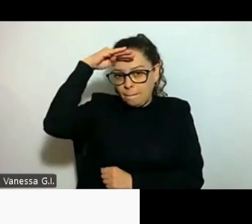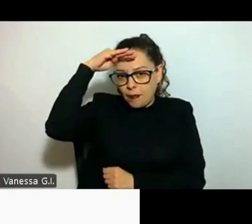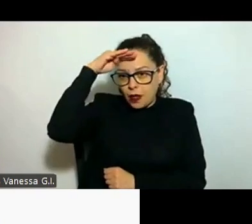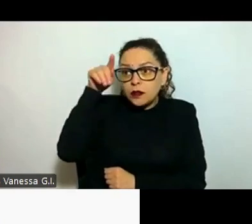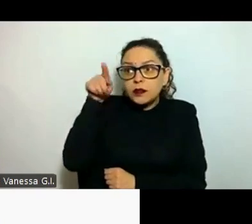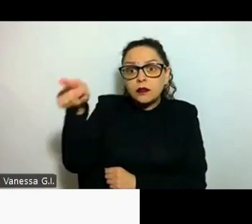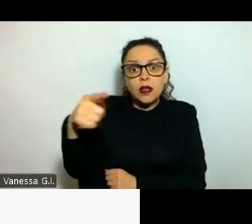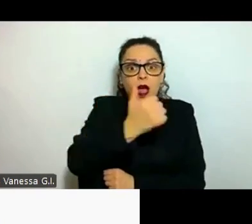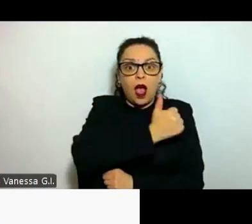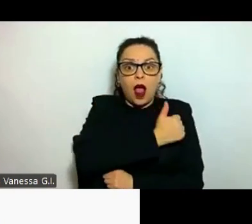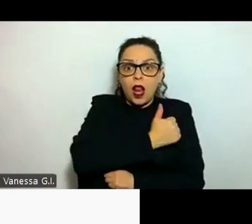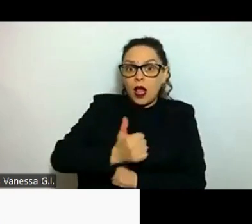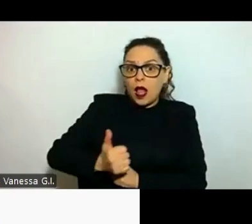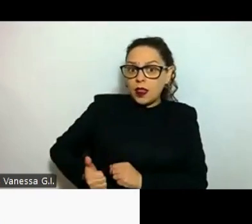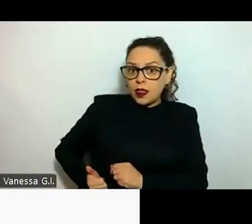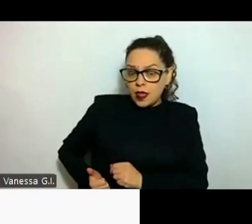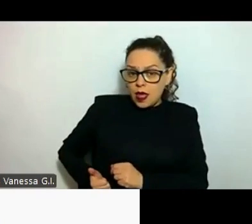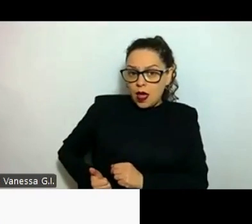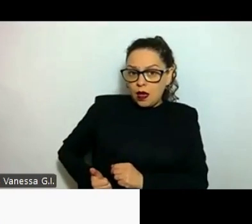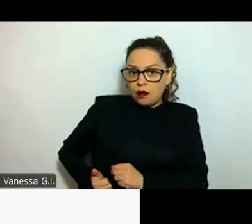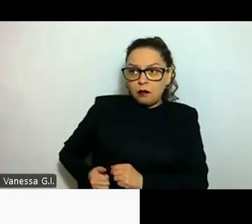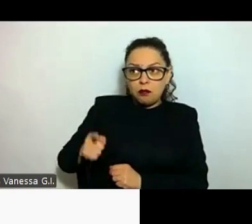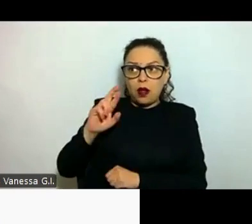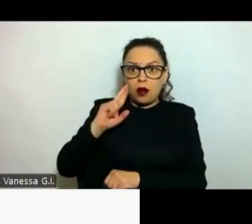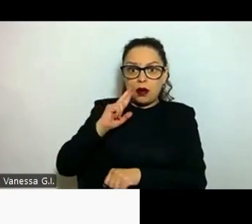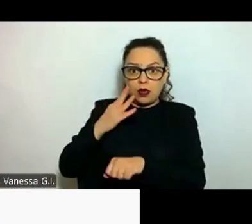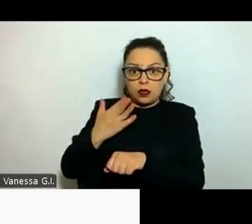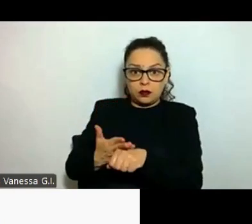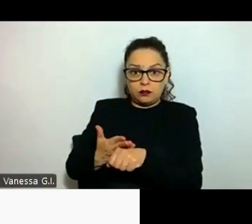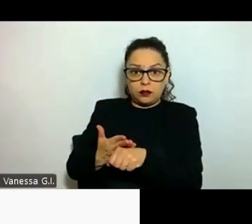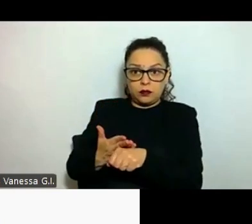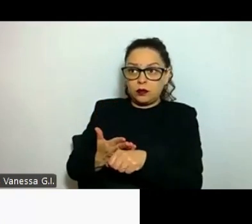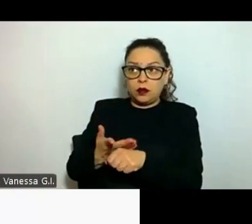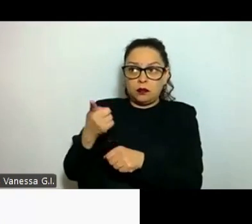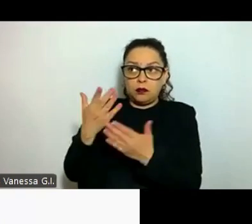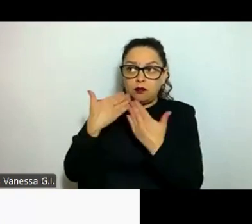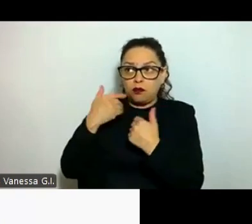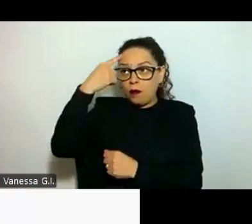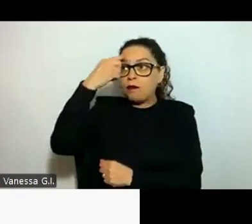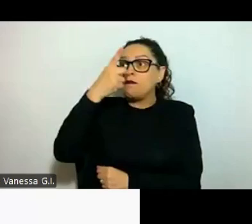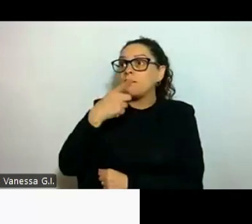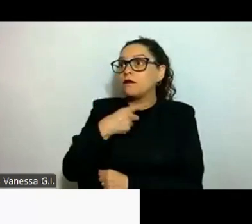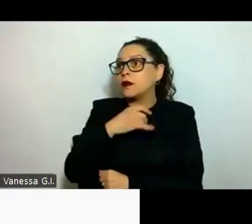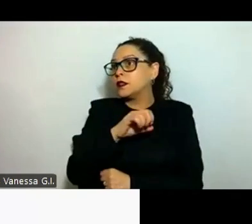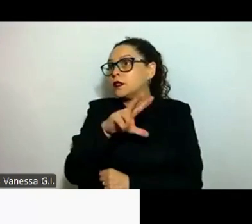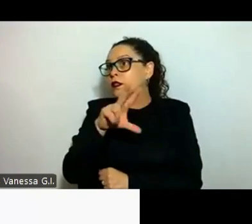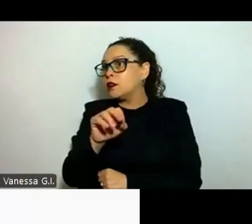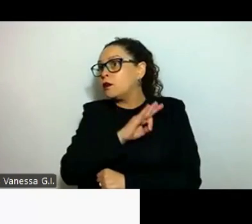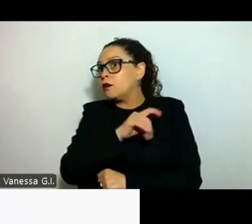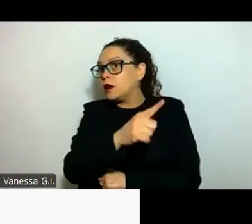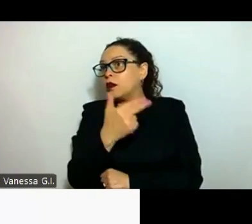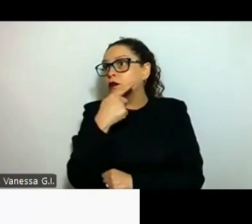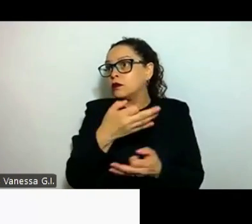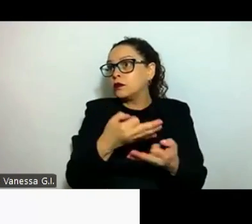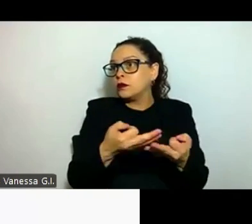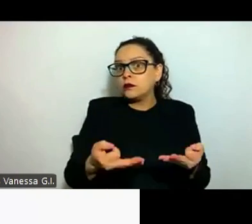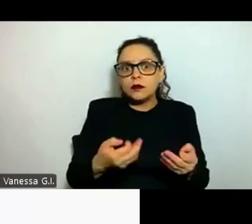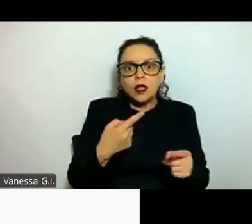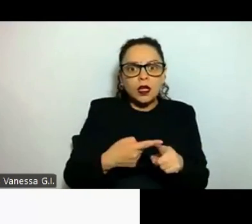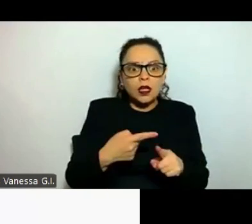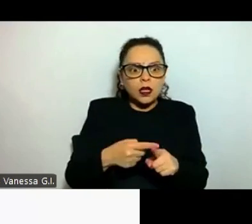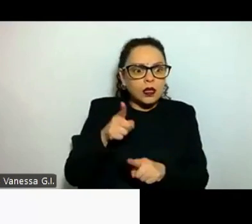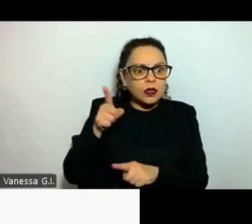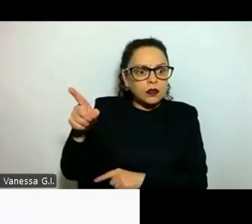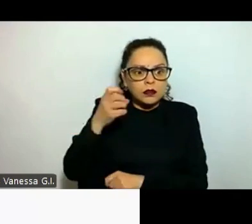alcaldía no está facultada para decirnos si tiene uso de suelo. Ciertamente no, es la Secretaría de Desarrollo Urbano y Vivienda, pero